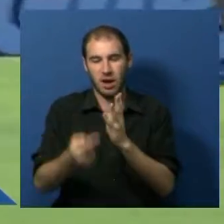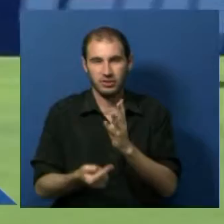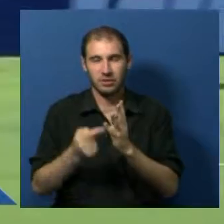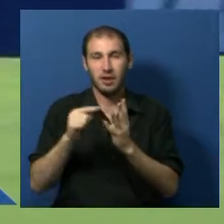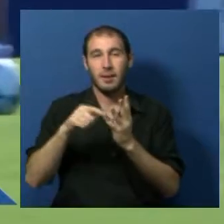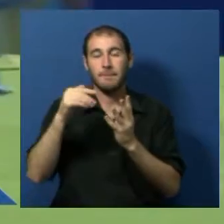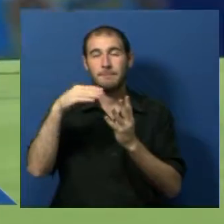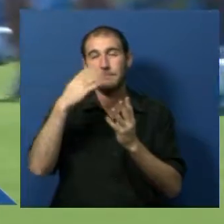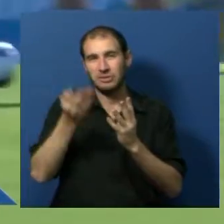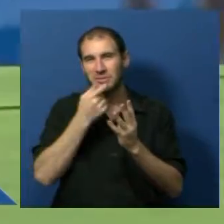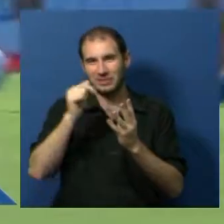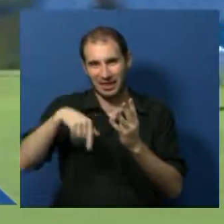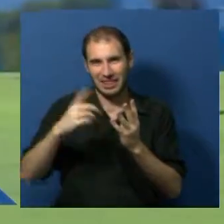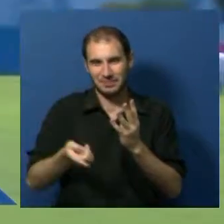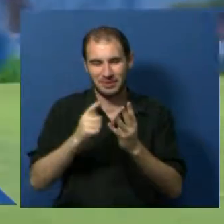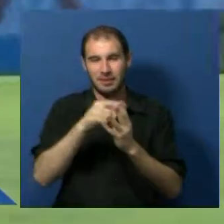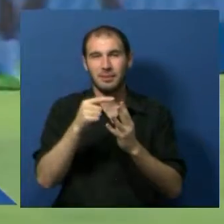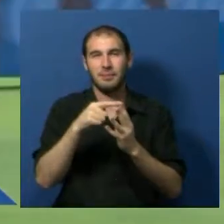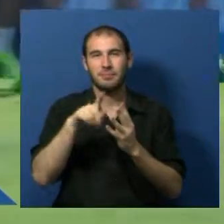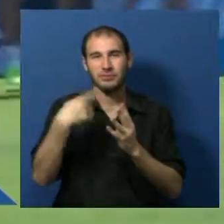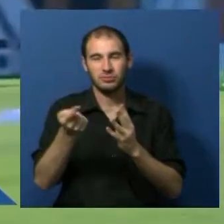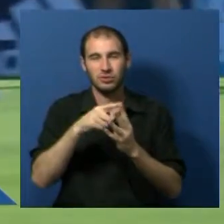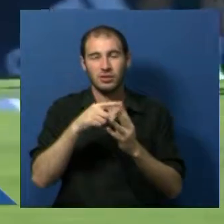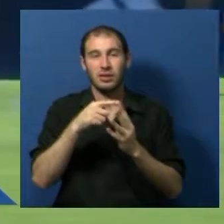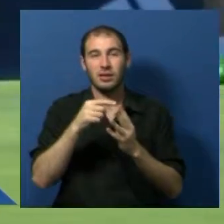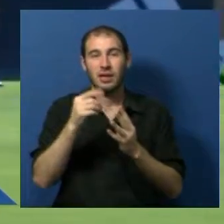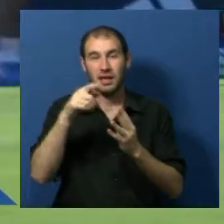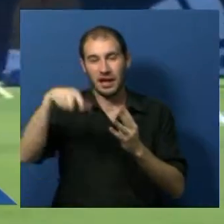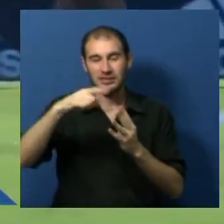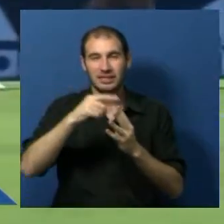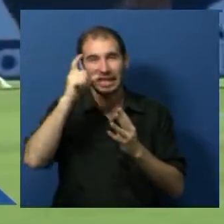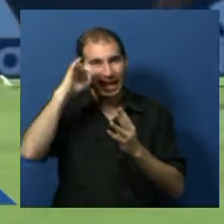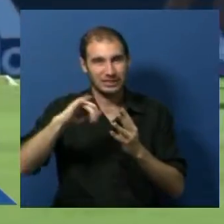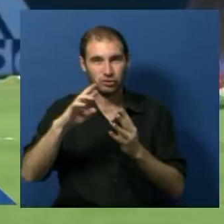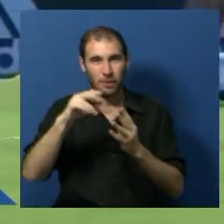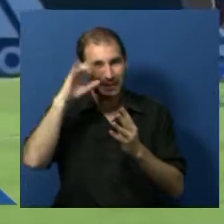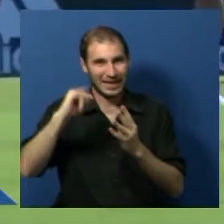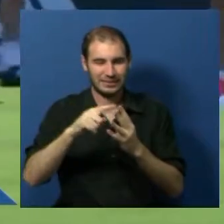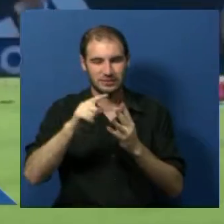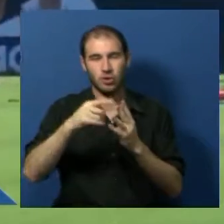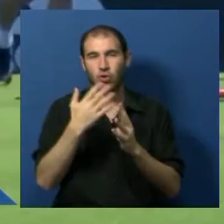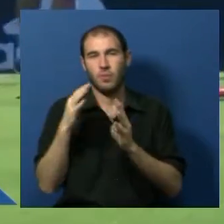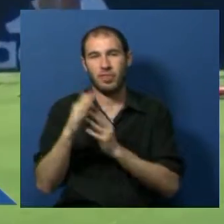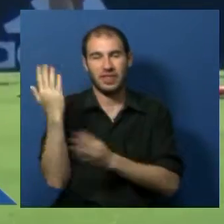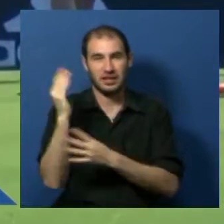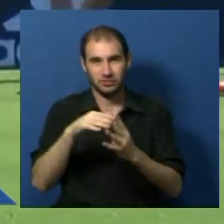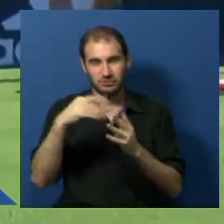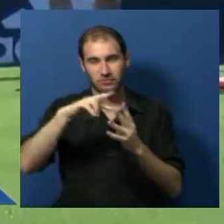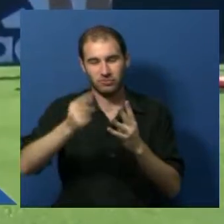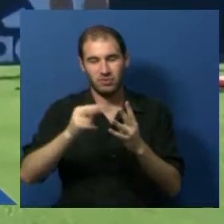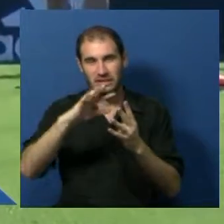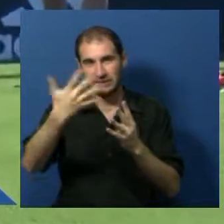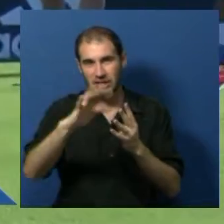segundo mendocino, recién mencionábamos a Funes Mori, primer mendocino. Segundo mendocino en cancha, Enzo Pérez. Bien. Por el sector derecho de la mitad de la cancha, doble